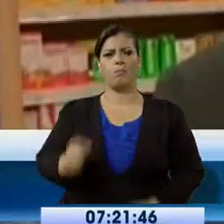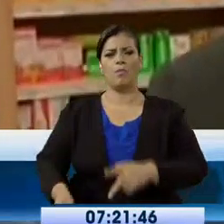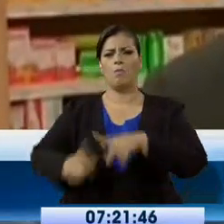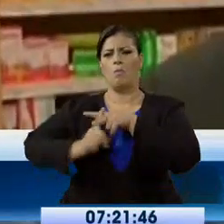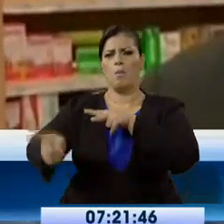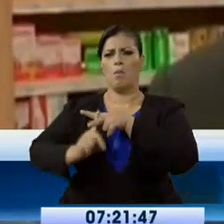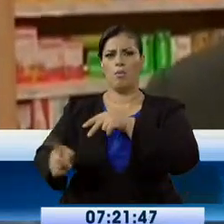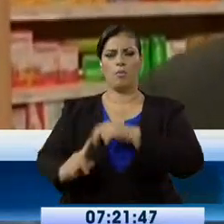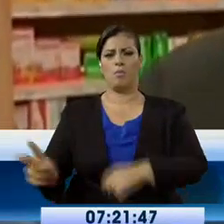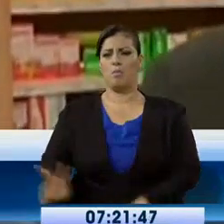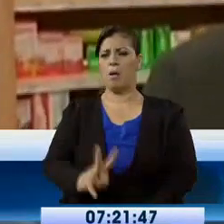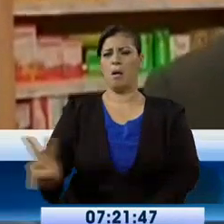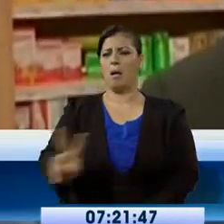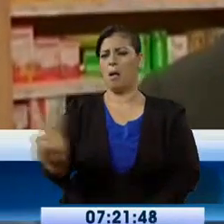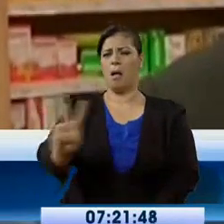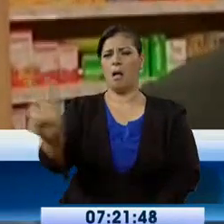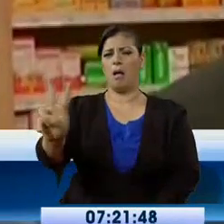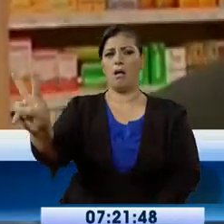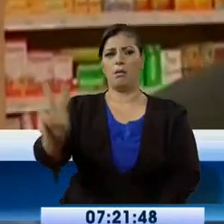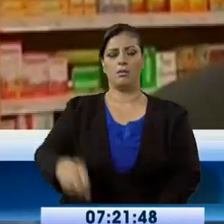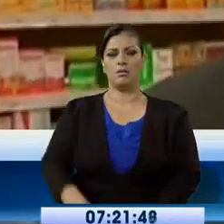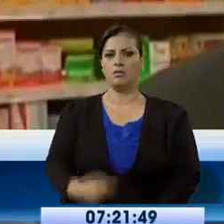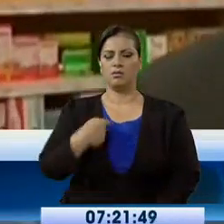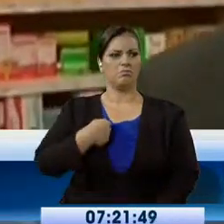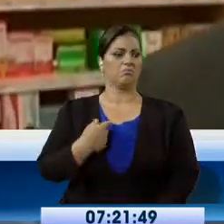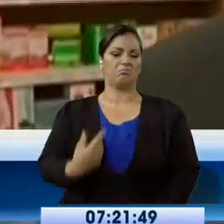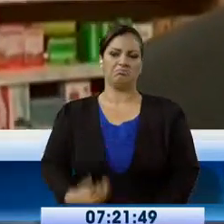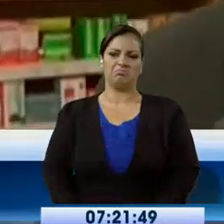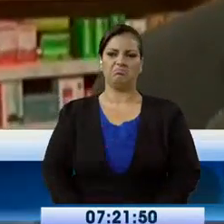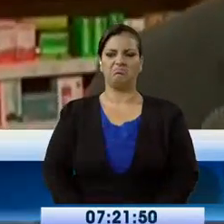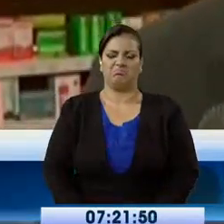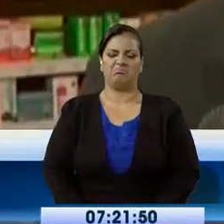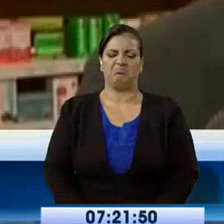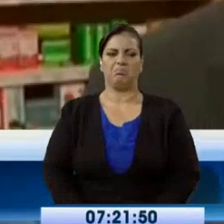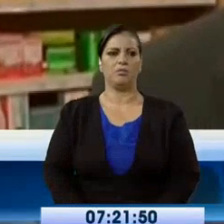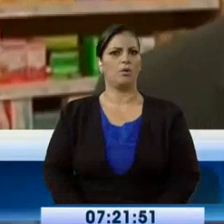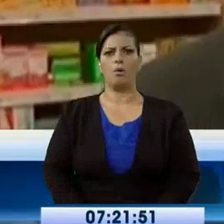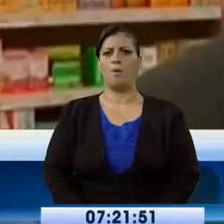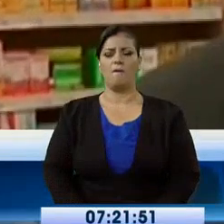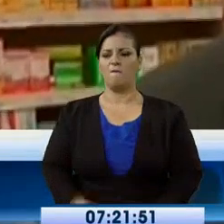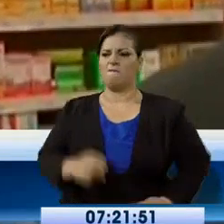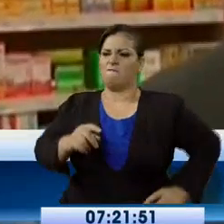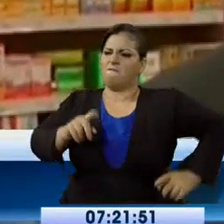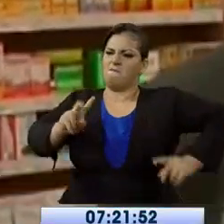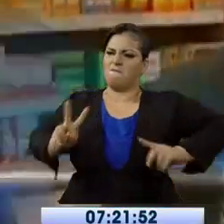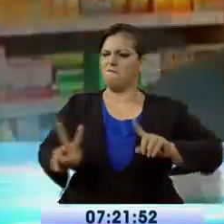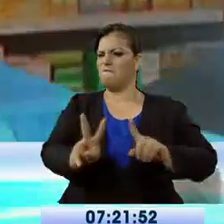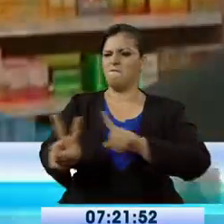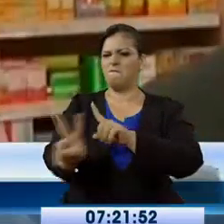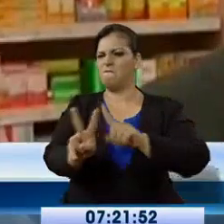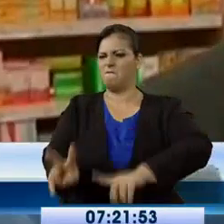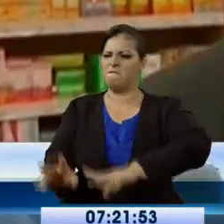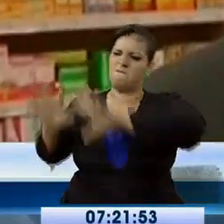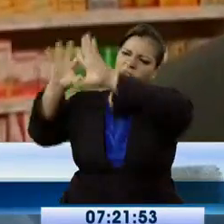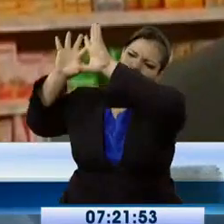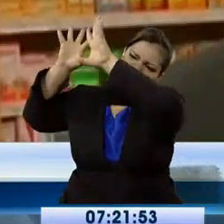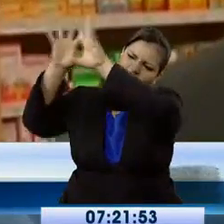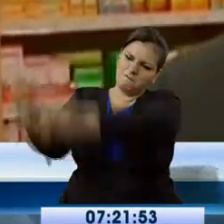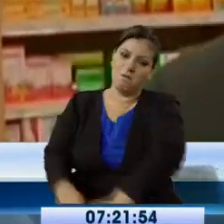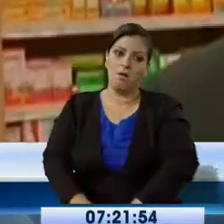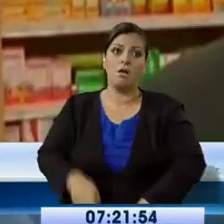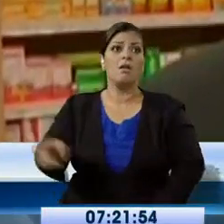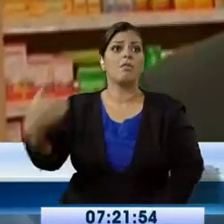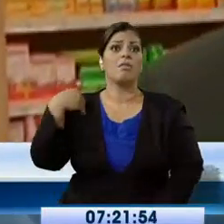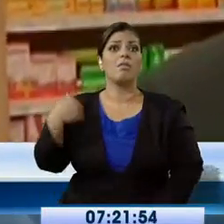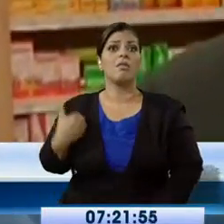manos, intentó agredirlos. Me lancé sobre ella y, bueno, pues con un esfero me ha abierto dos heridas en la mano. Y pues bueno,